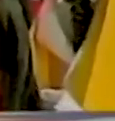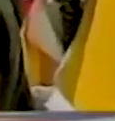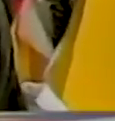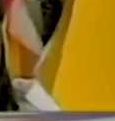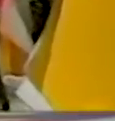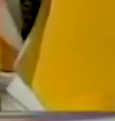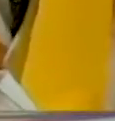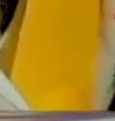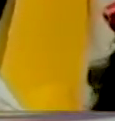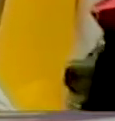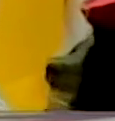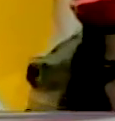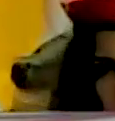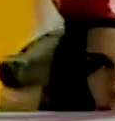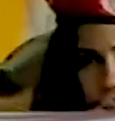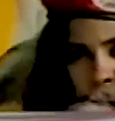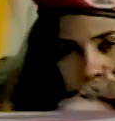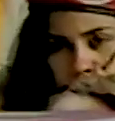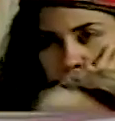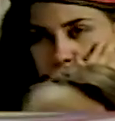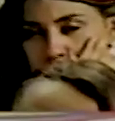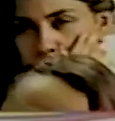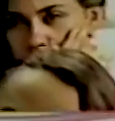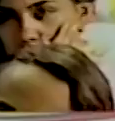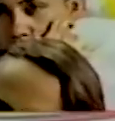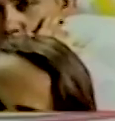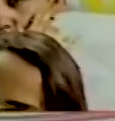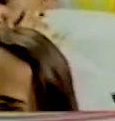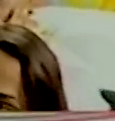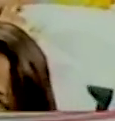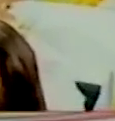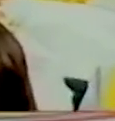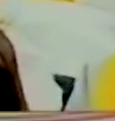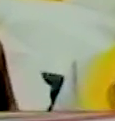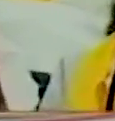Pero yo soy consciente, estoy consciente,